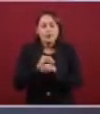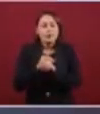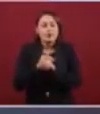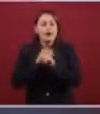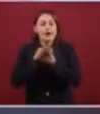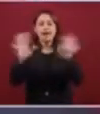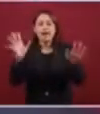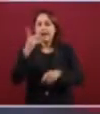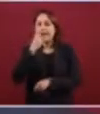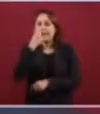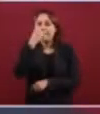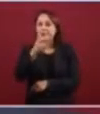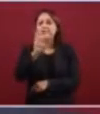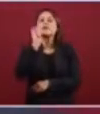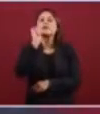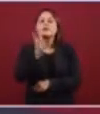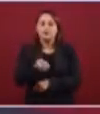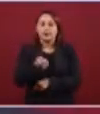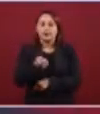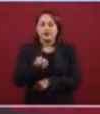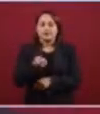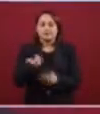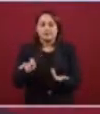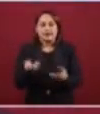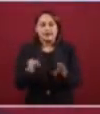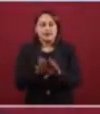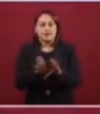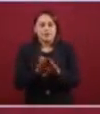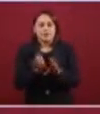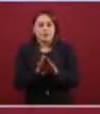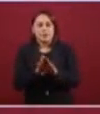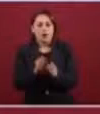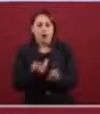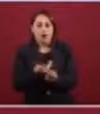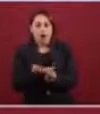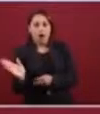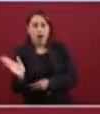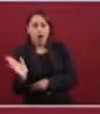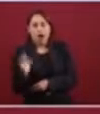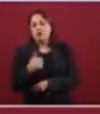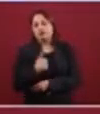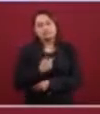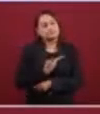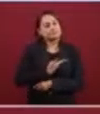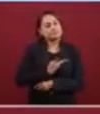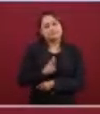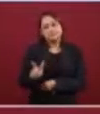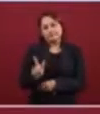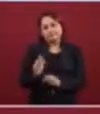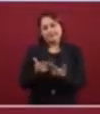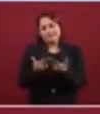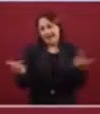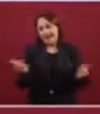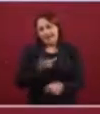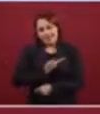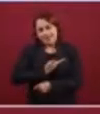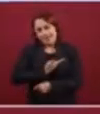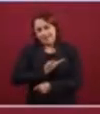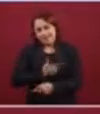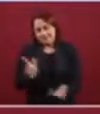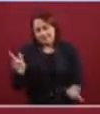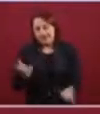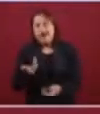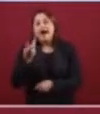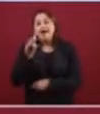a nadie nos gusta iniciar un proceso de reajuste de personal. Es una medida dolorosa y tiene que ver con